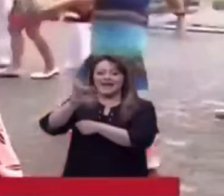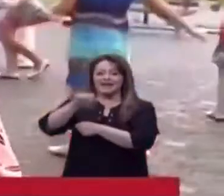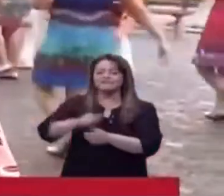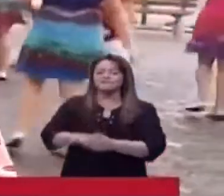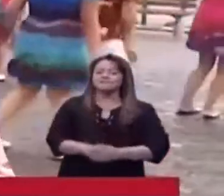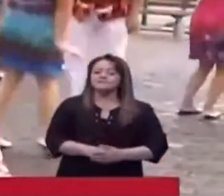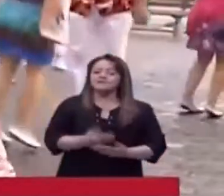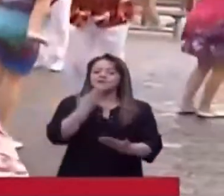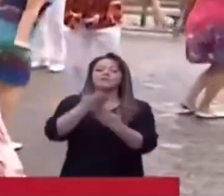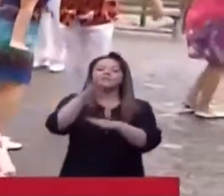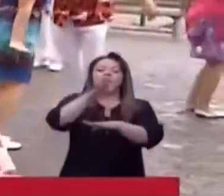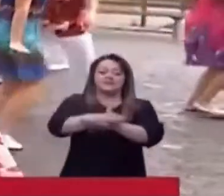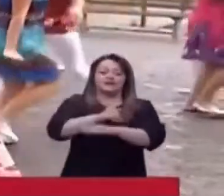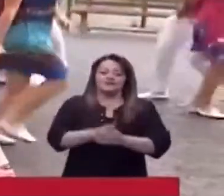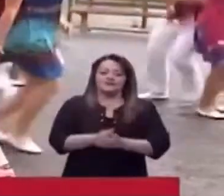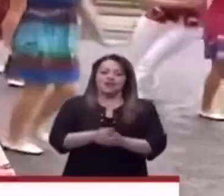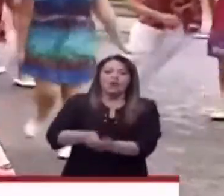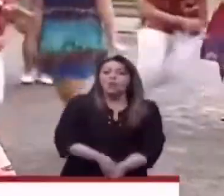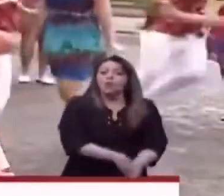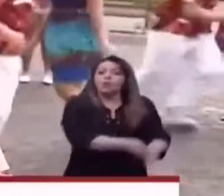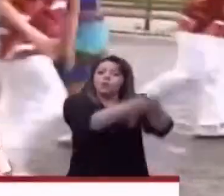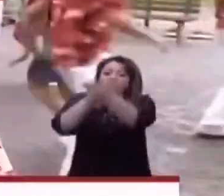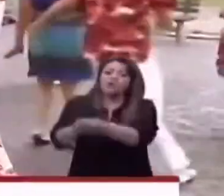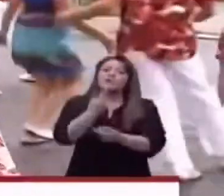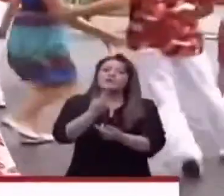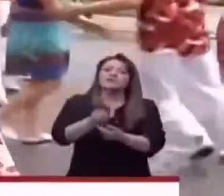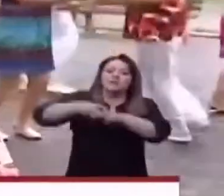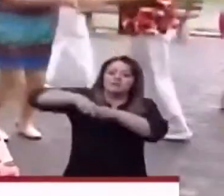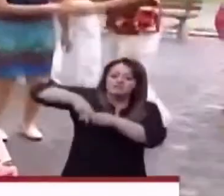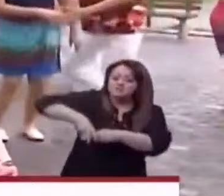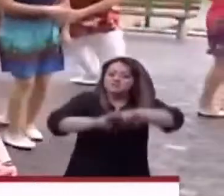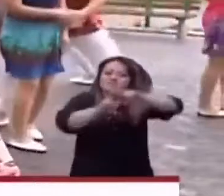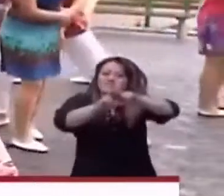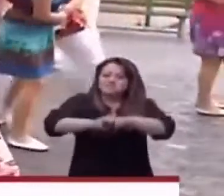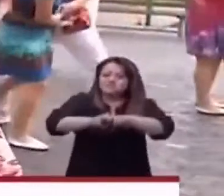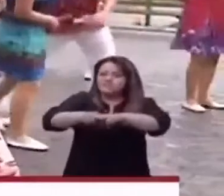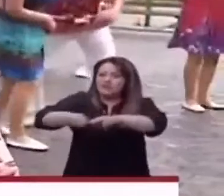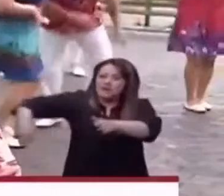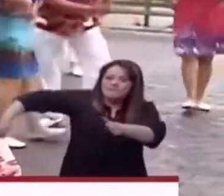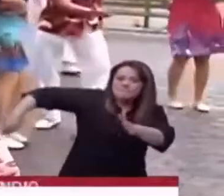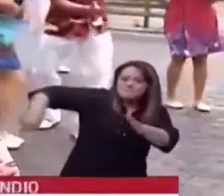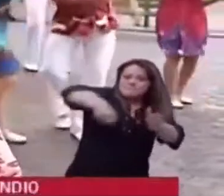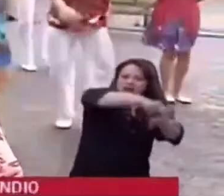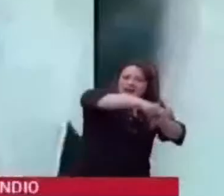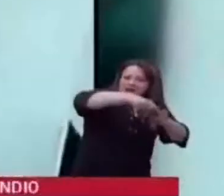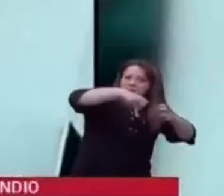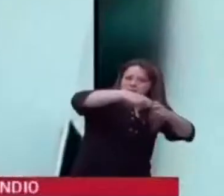Rafael, buenas tardes. Pues según bomberos, esto lo causaría una silla eléctrica para bebés.